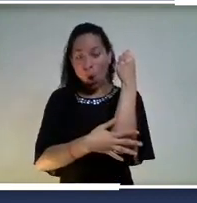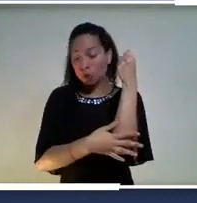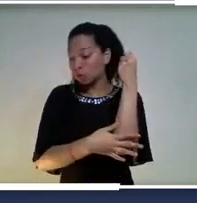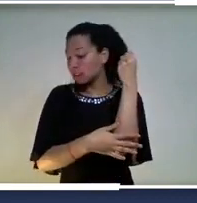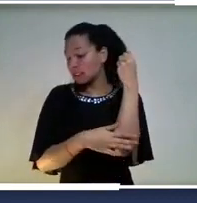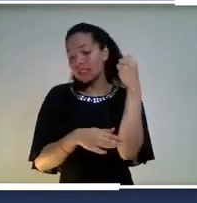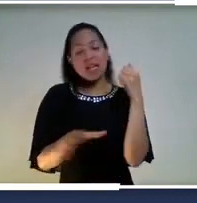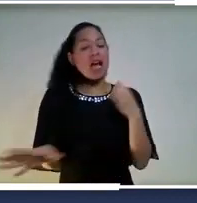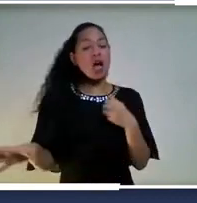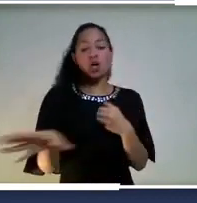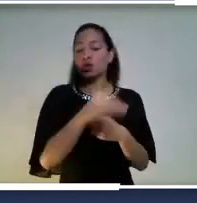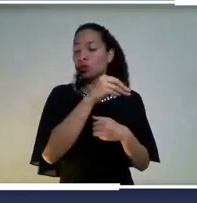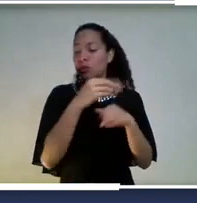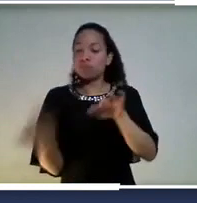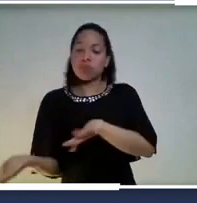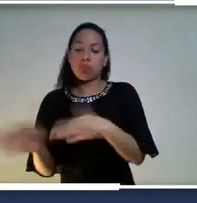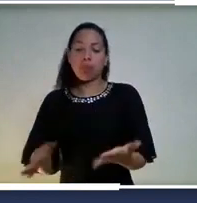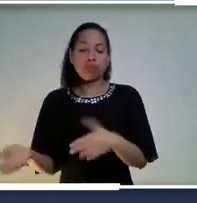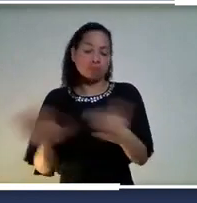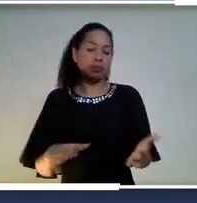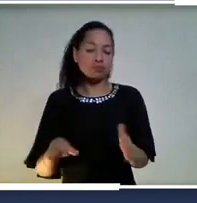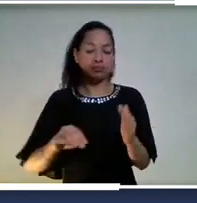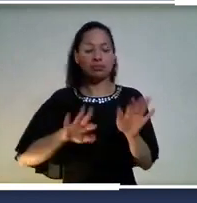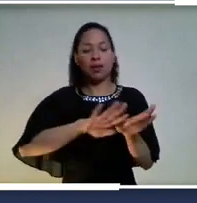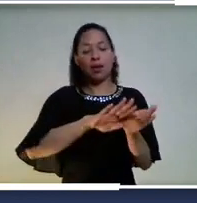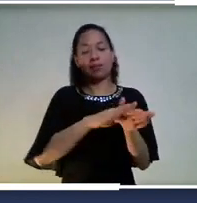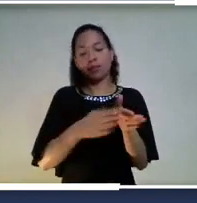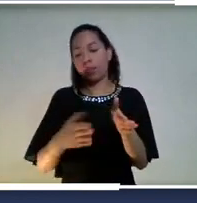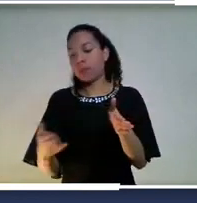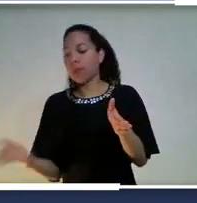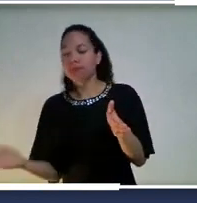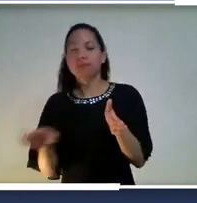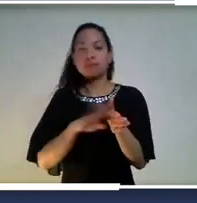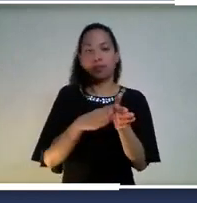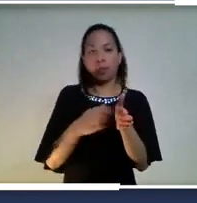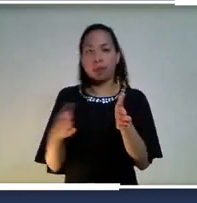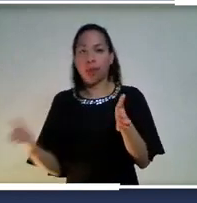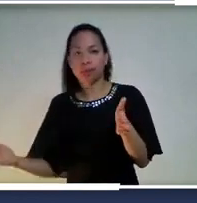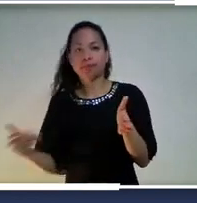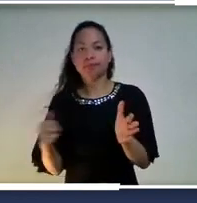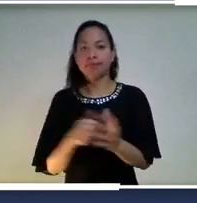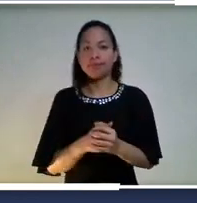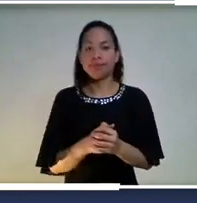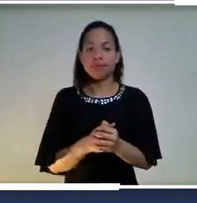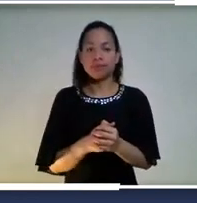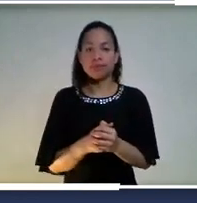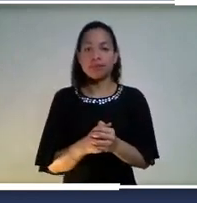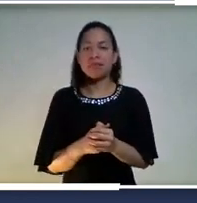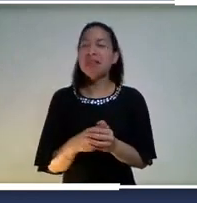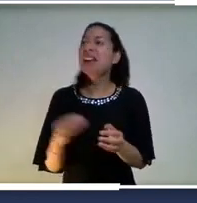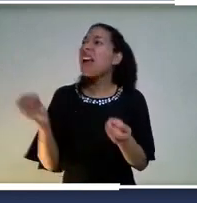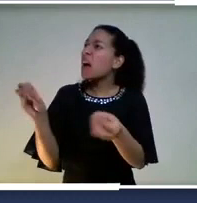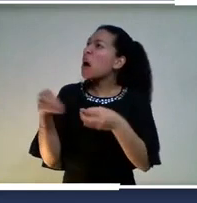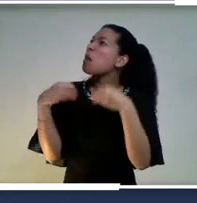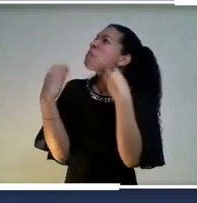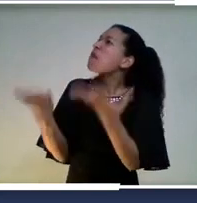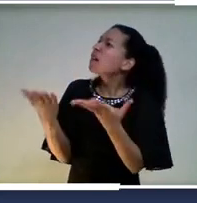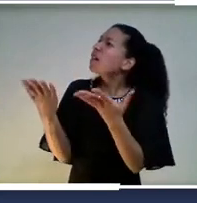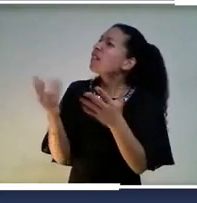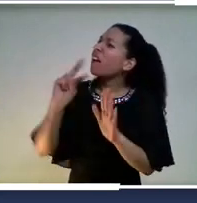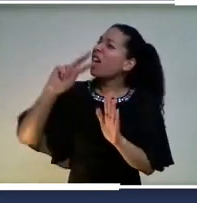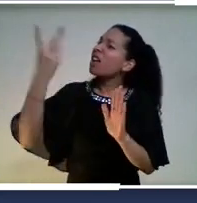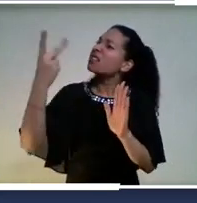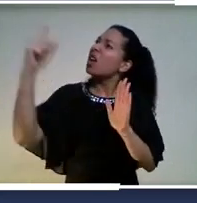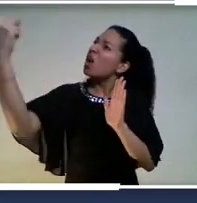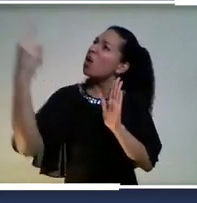más para que la segunda venida para que va a ver el señor si al morir están con el señor y han recibido su recompensa o